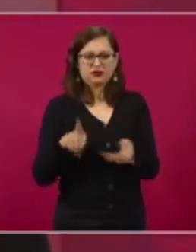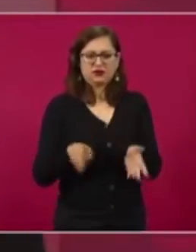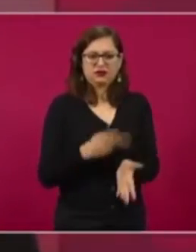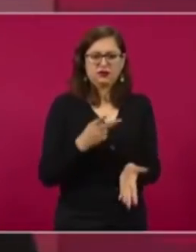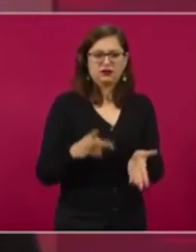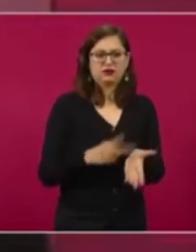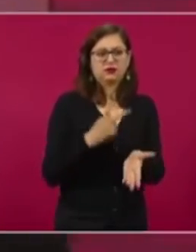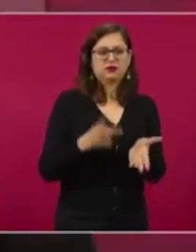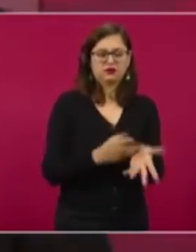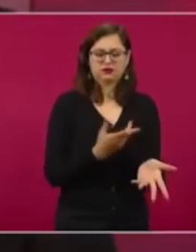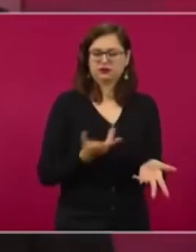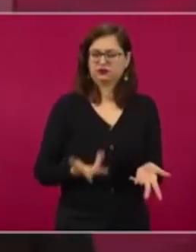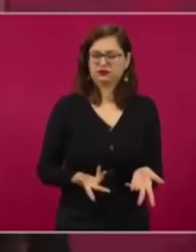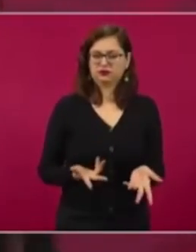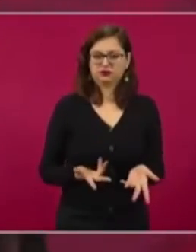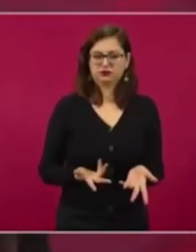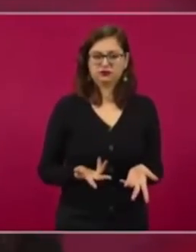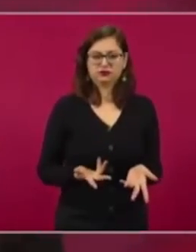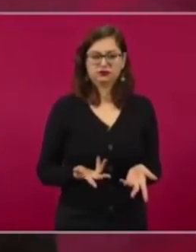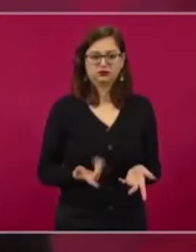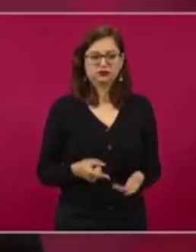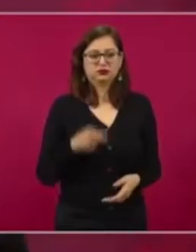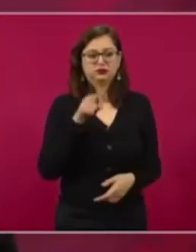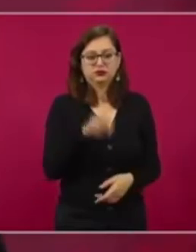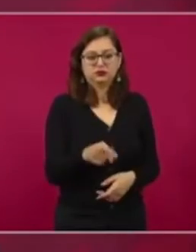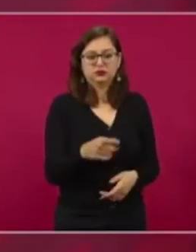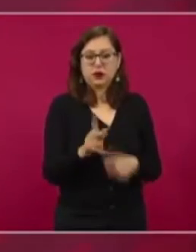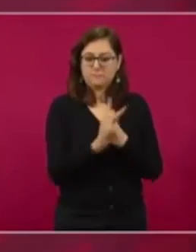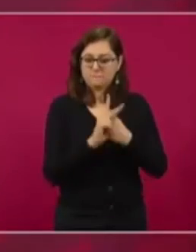endeudado y viene una elección